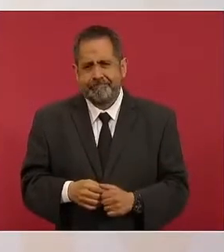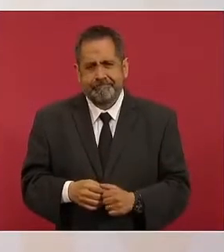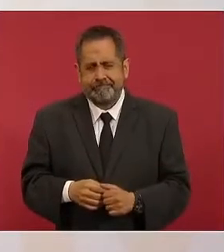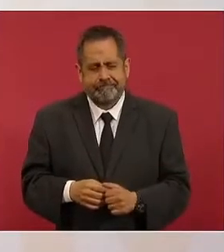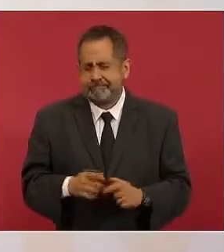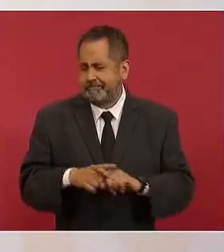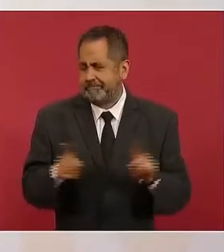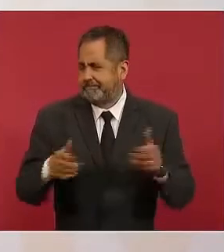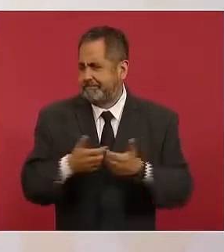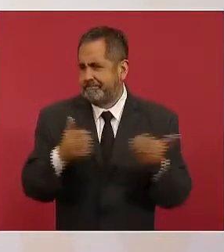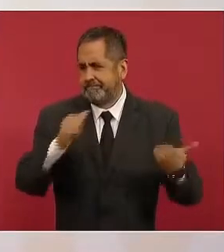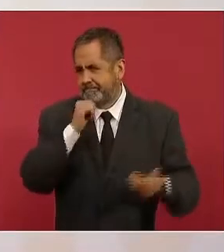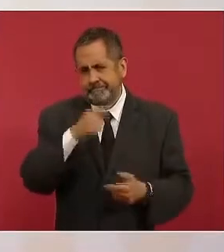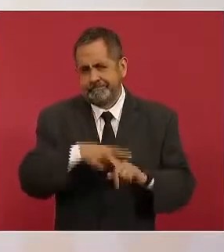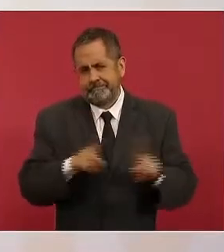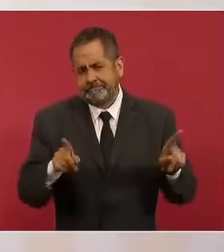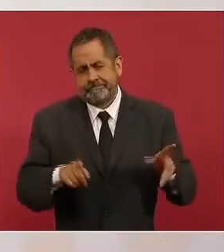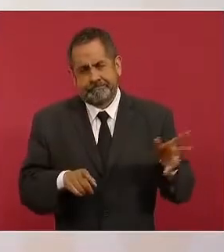Nada,